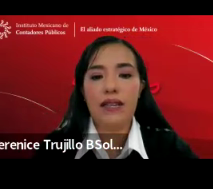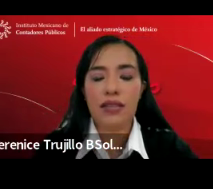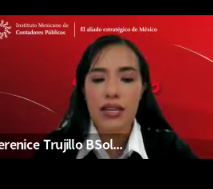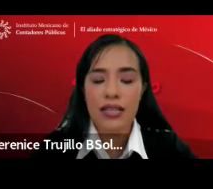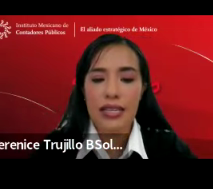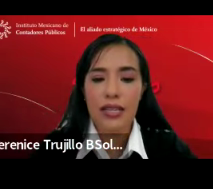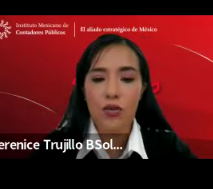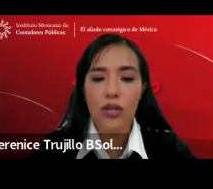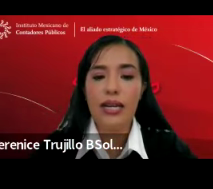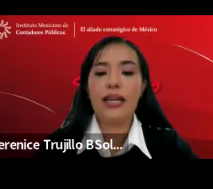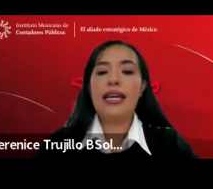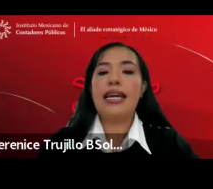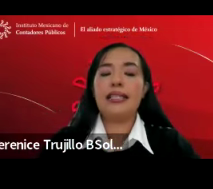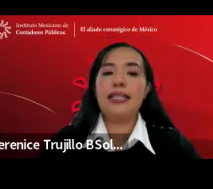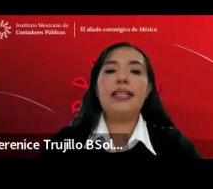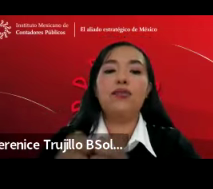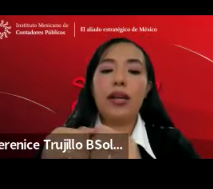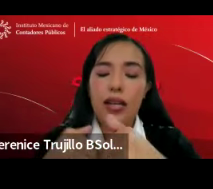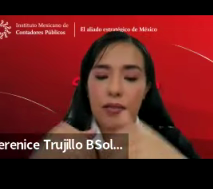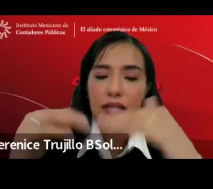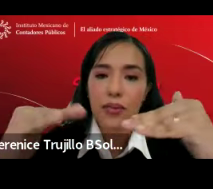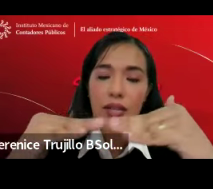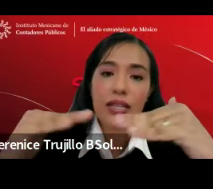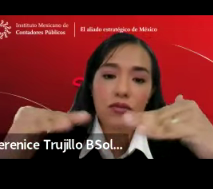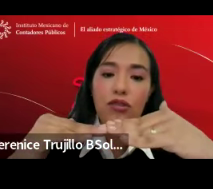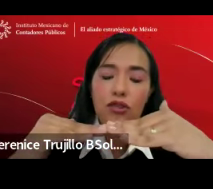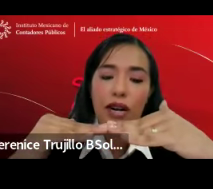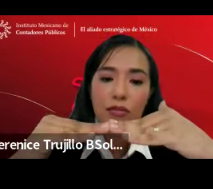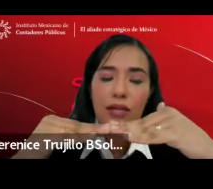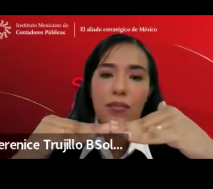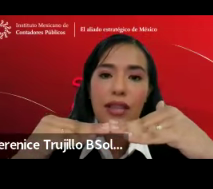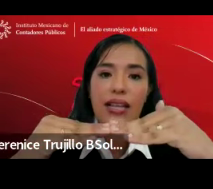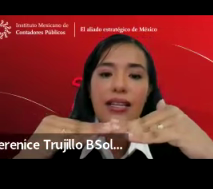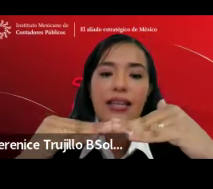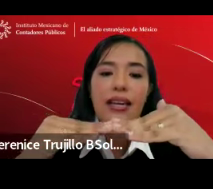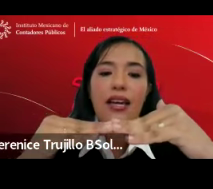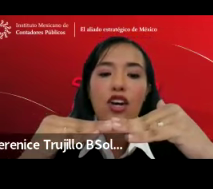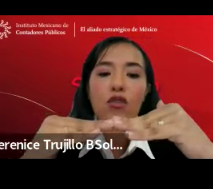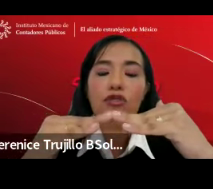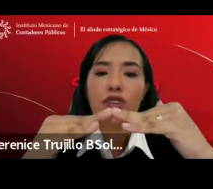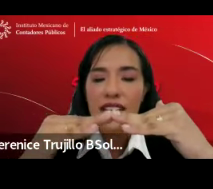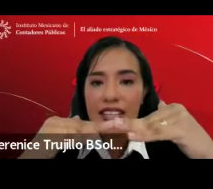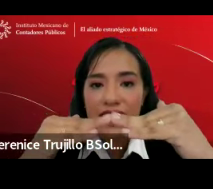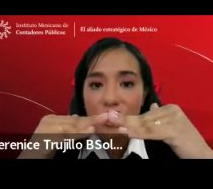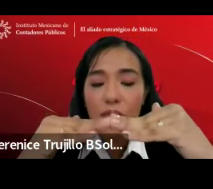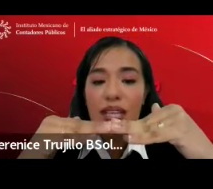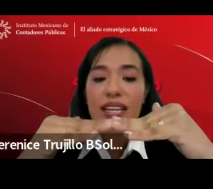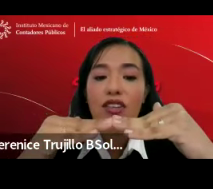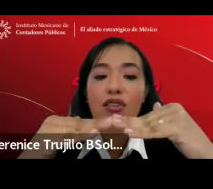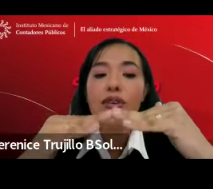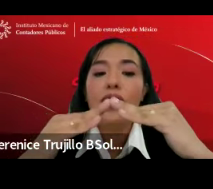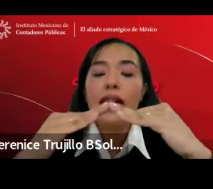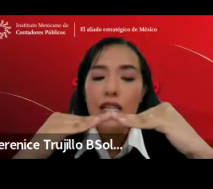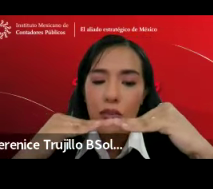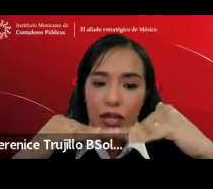como bien decía nuestra licenciada Susana, es una de las más importantes, uno de los órganos más importantes. Como la Secretaría no puede